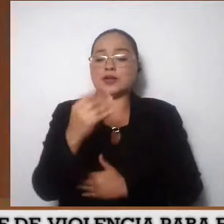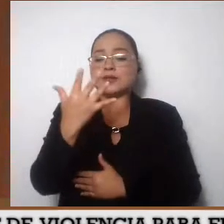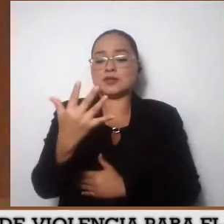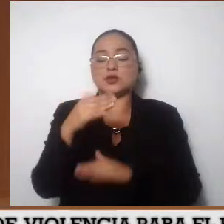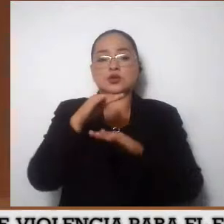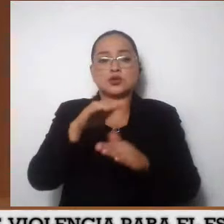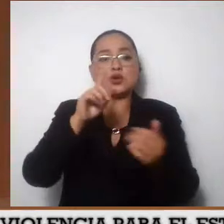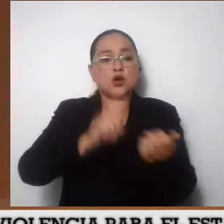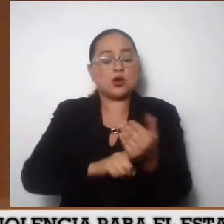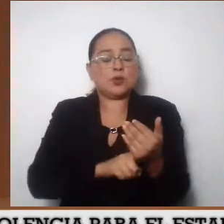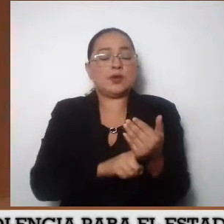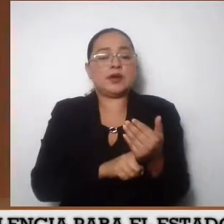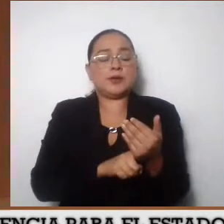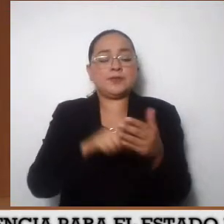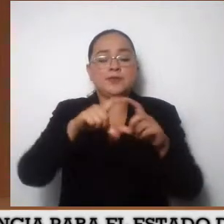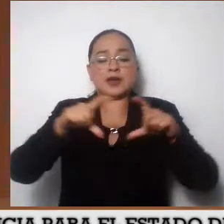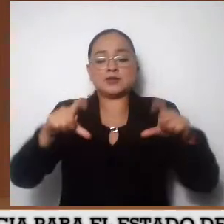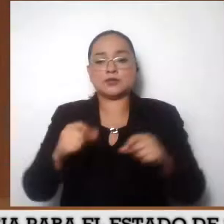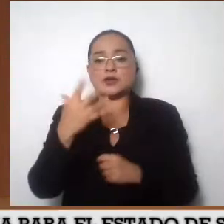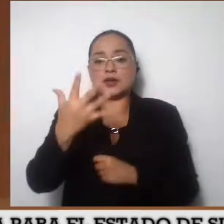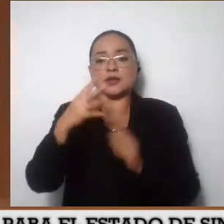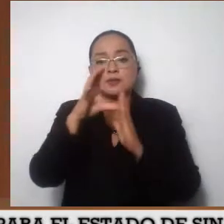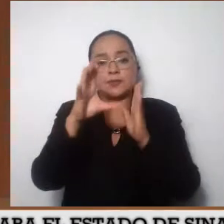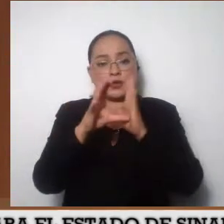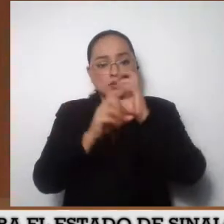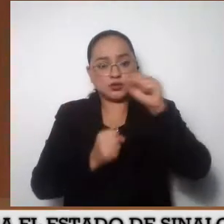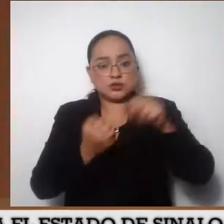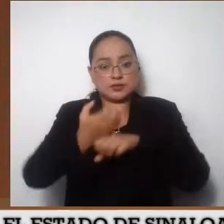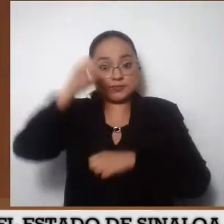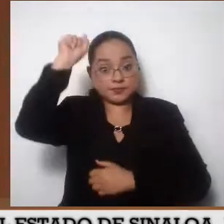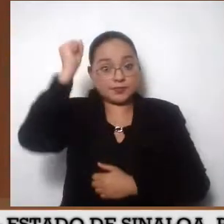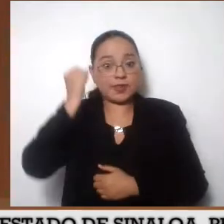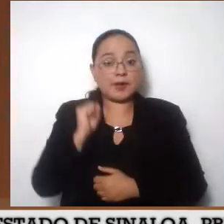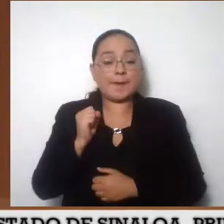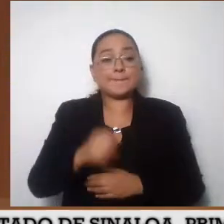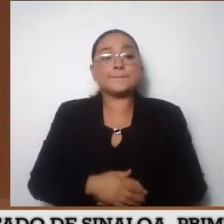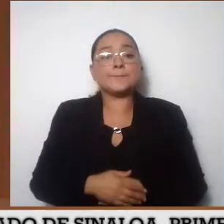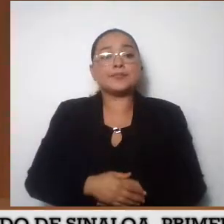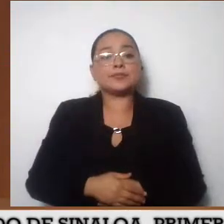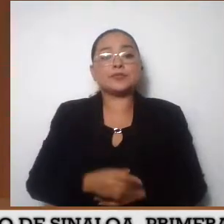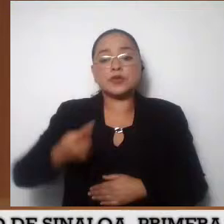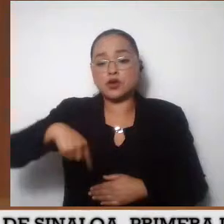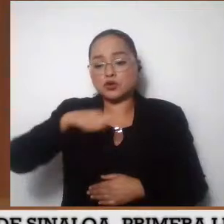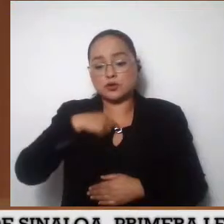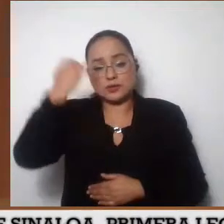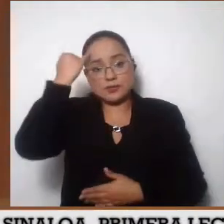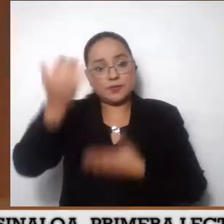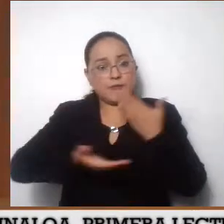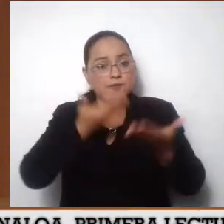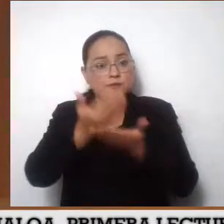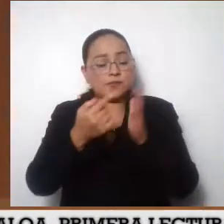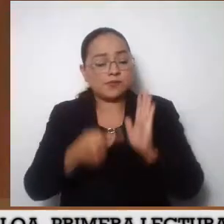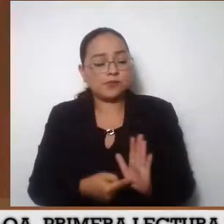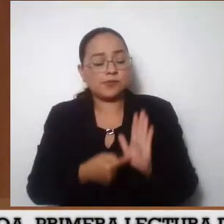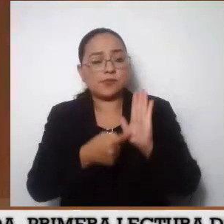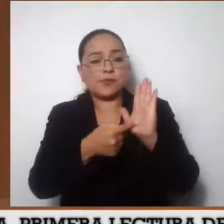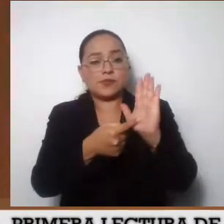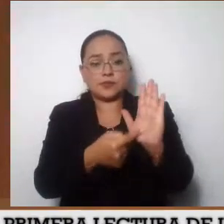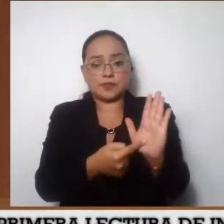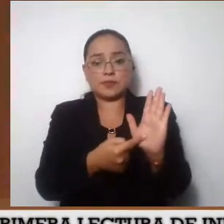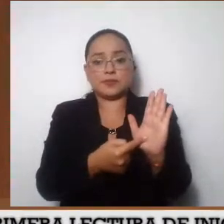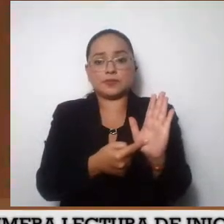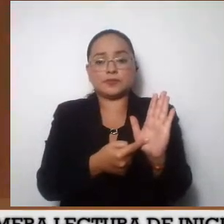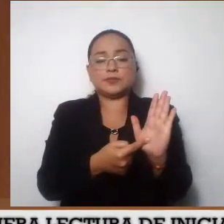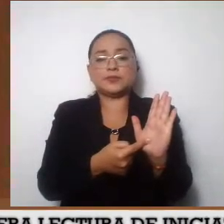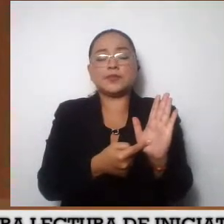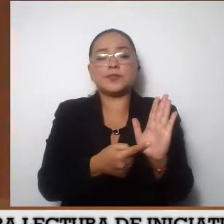quinta de la Constitución Política del Estado de Sinaloa, nos permitimos someter a su consideración la siguiente iniciativa con proyecto